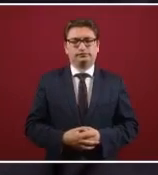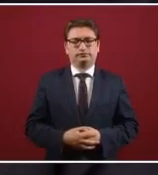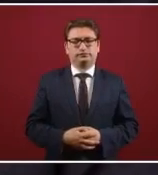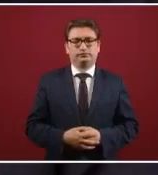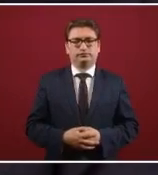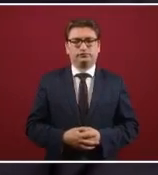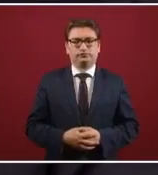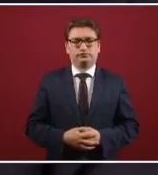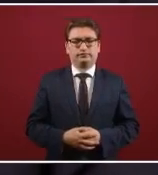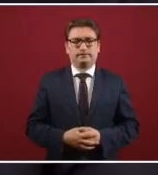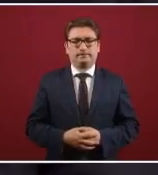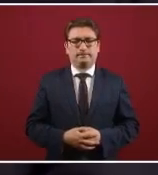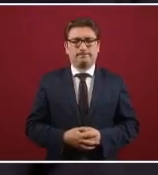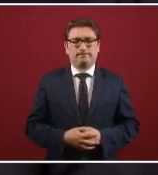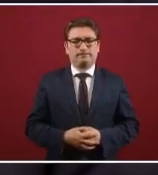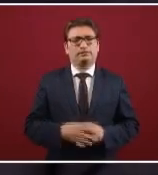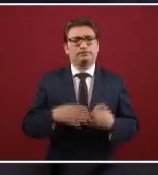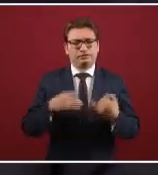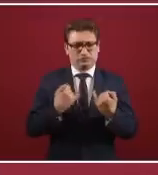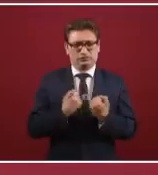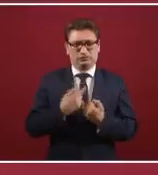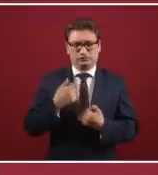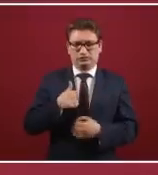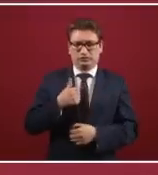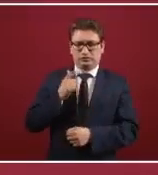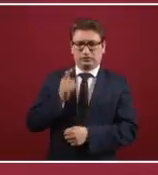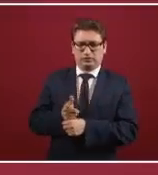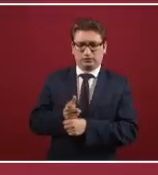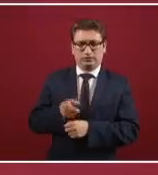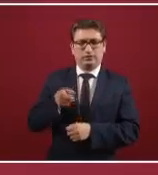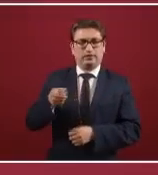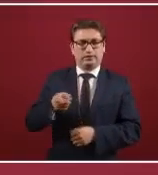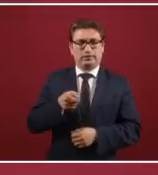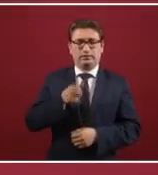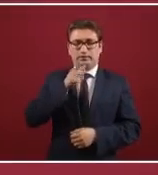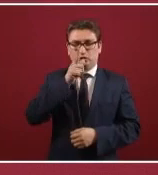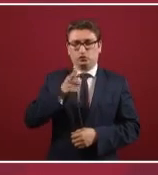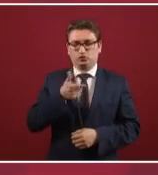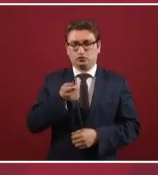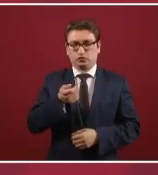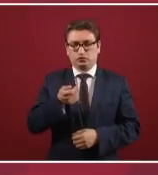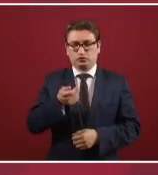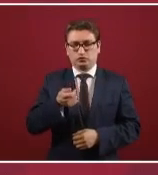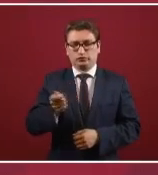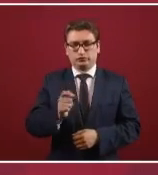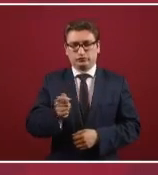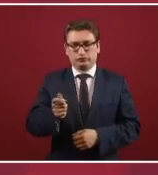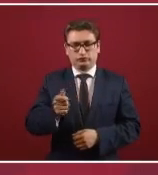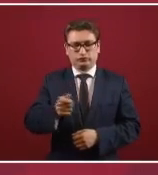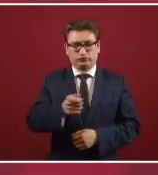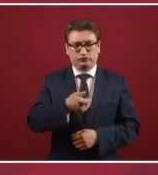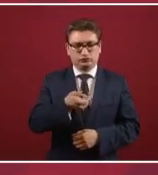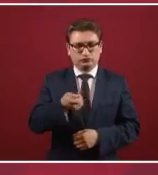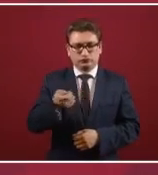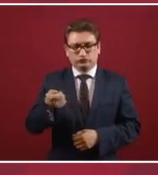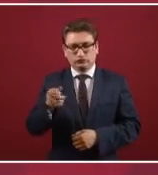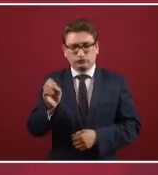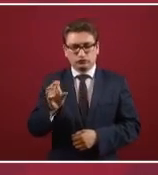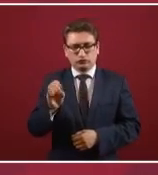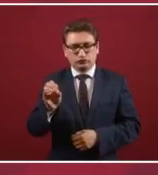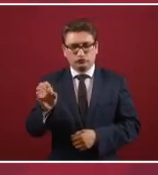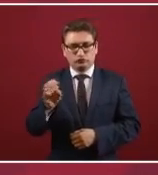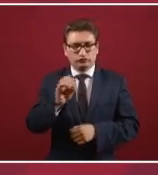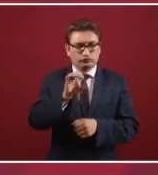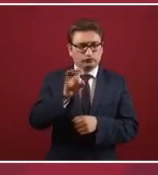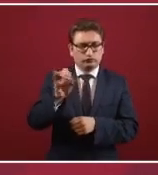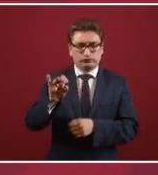encontré de nuevo el poquito ya hoy manda el reporte